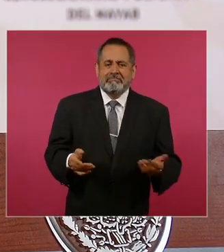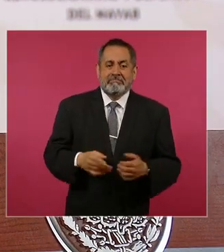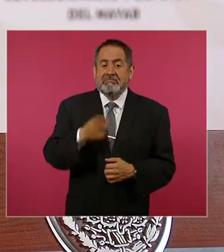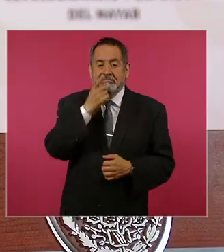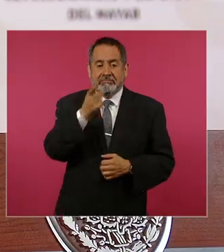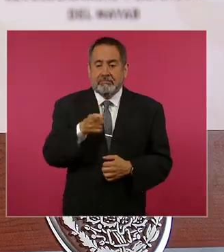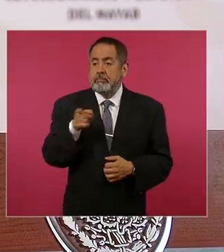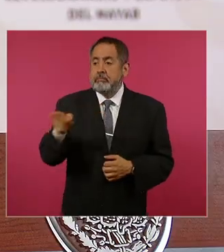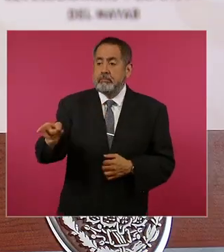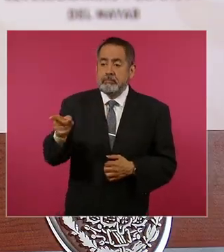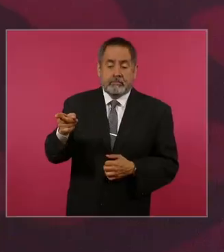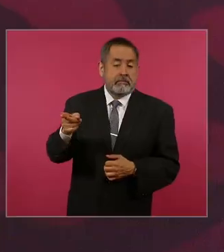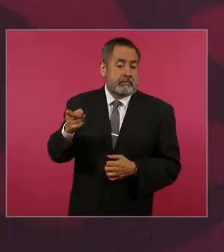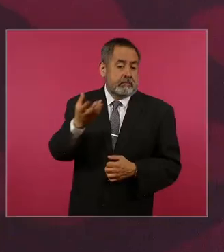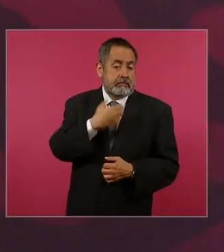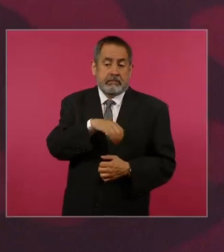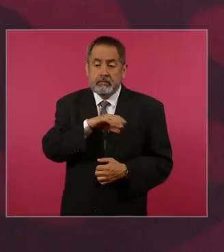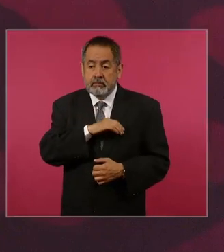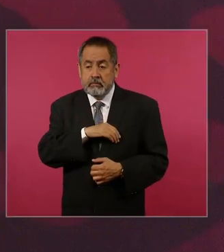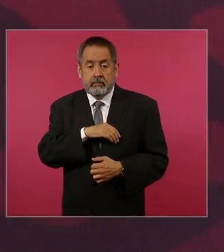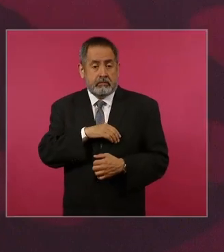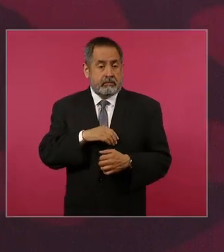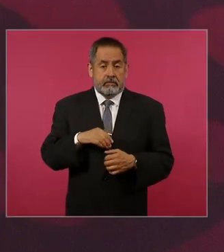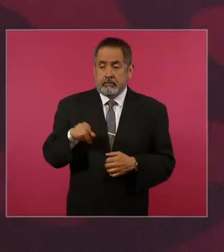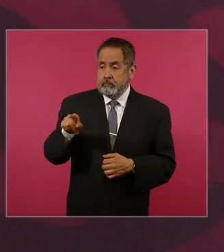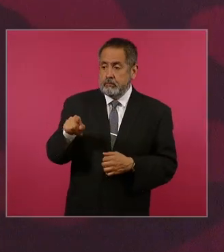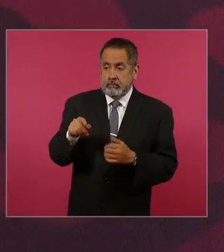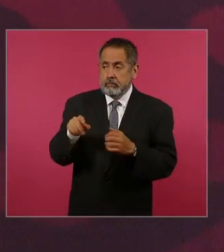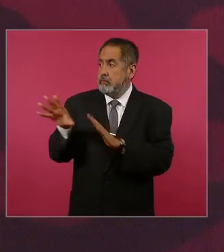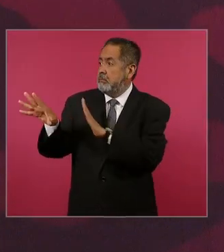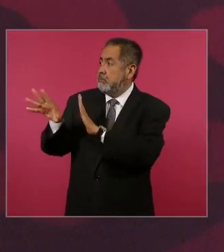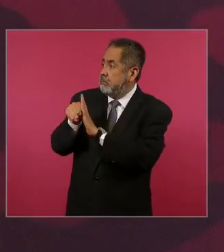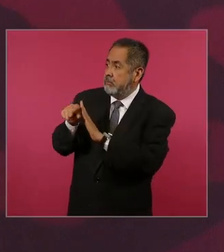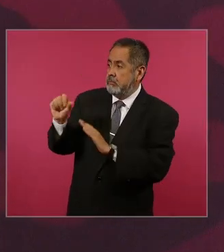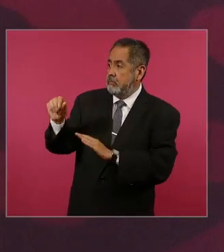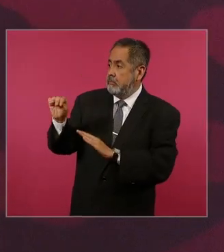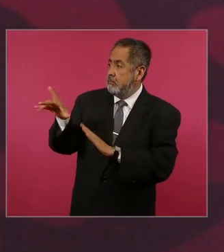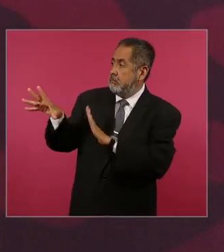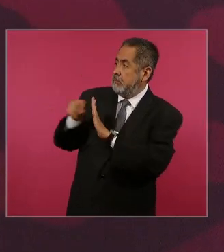Claudia es una copia del presidente,